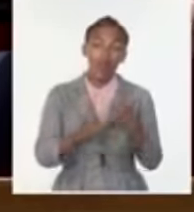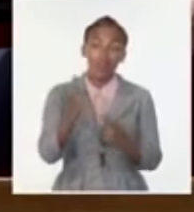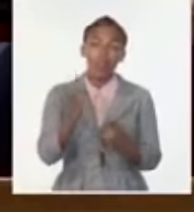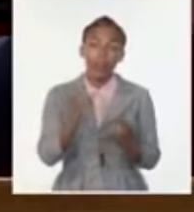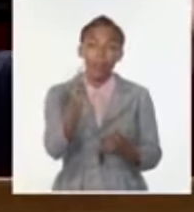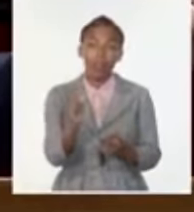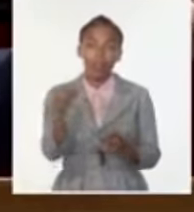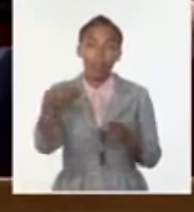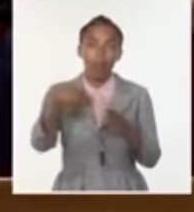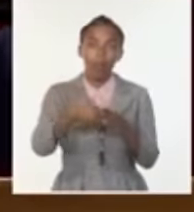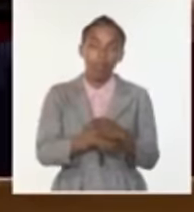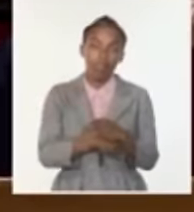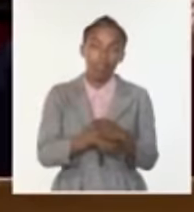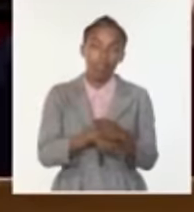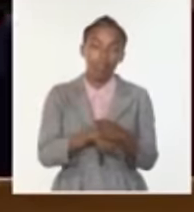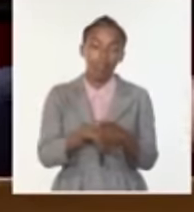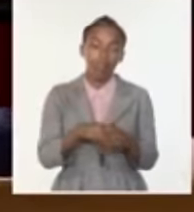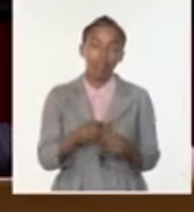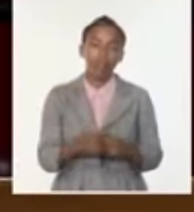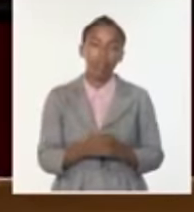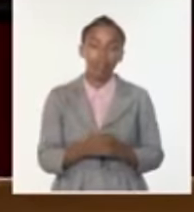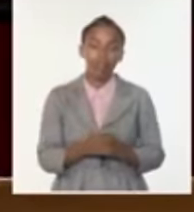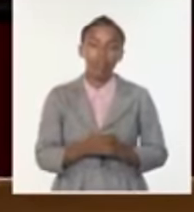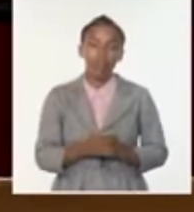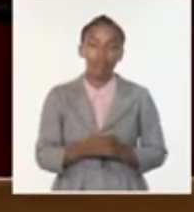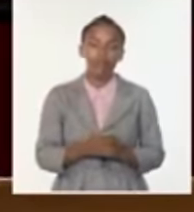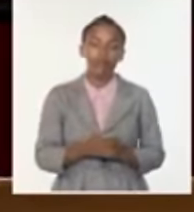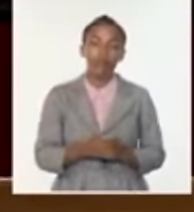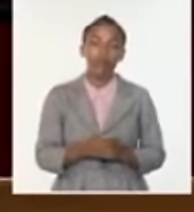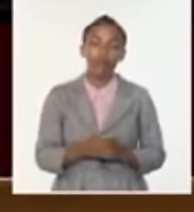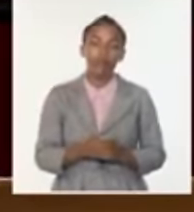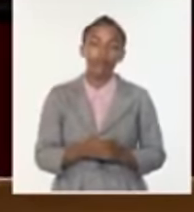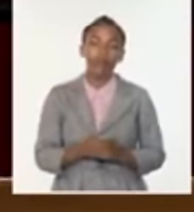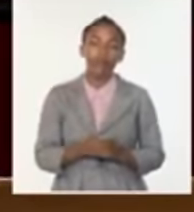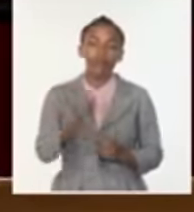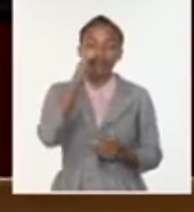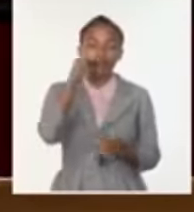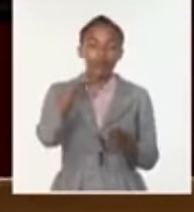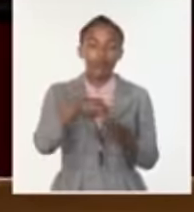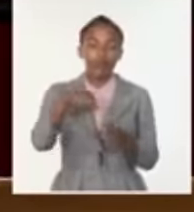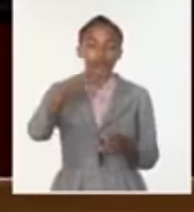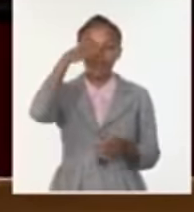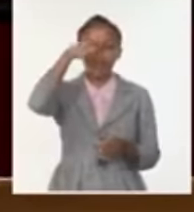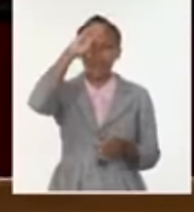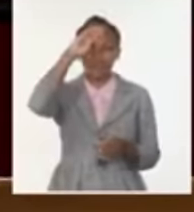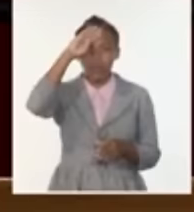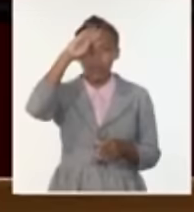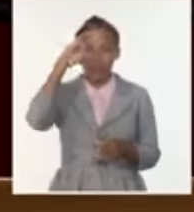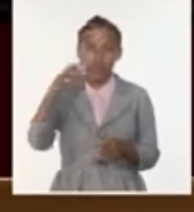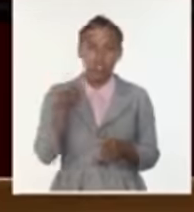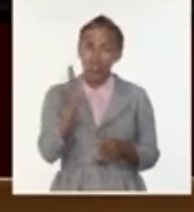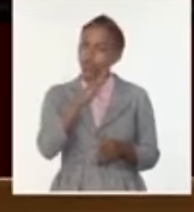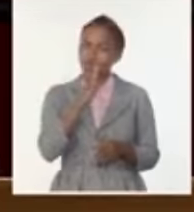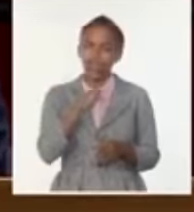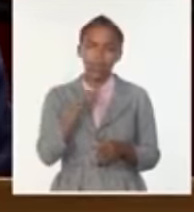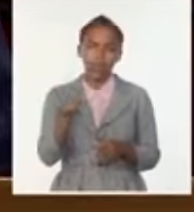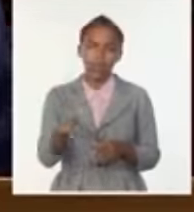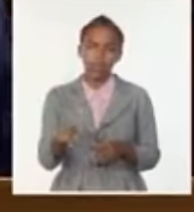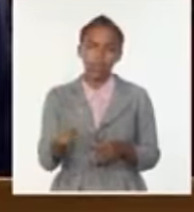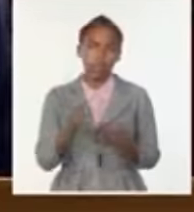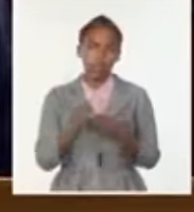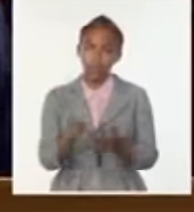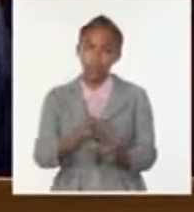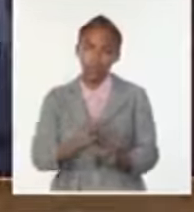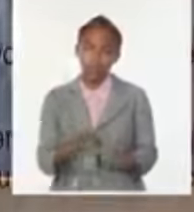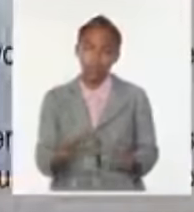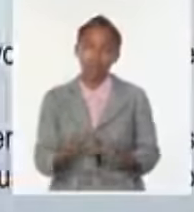eso y al final no se dieron cuenta que la gasolina que hay en Cuba no sirve para eso y se le funde.